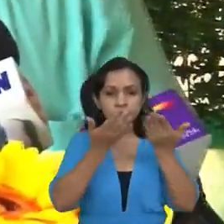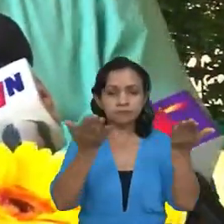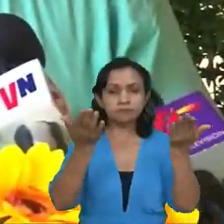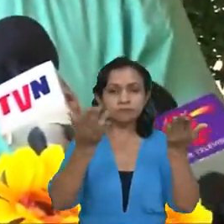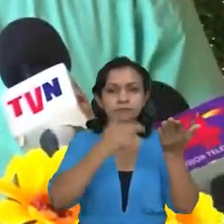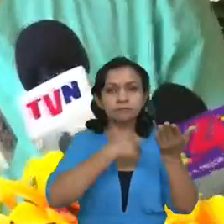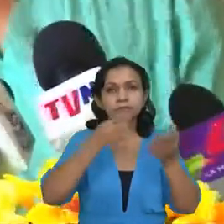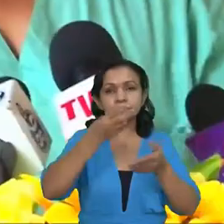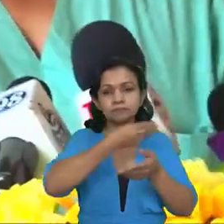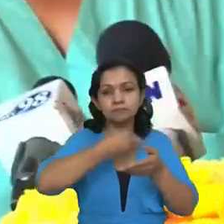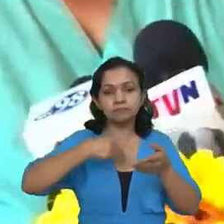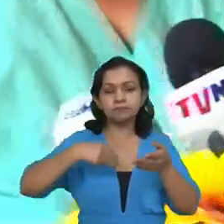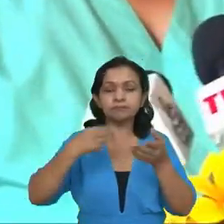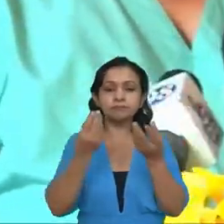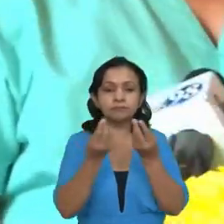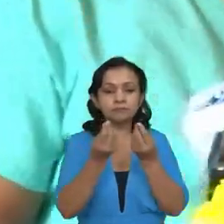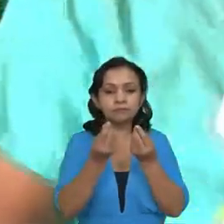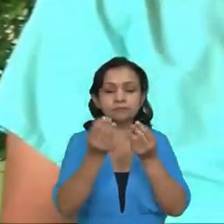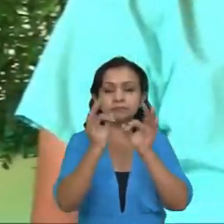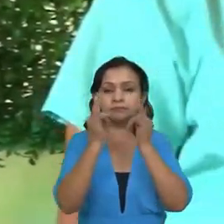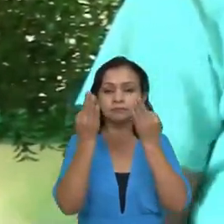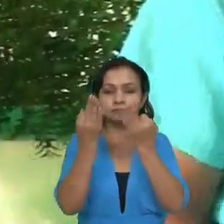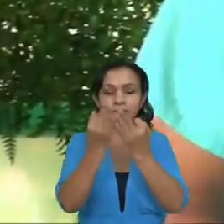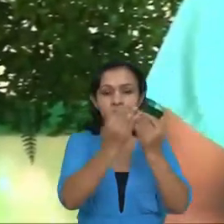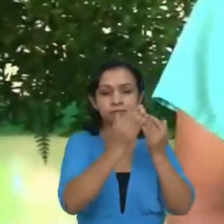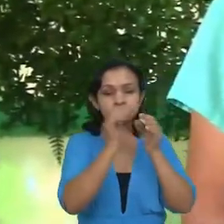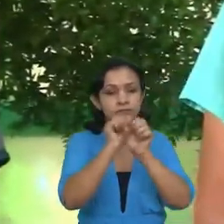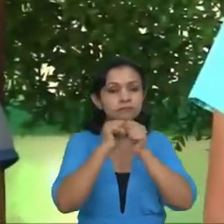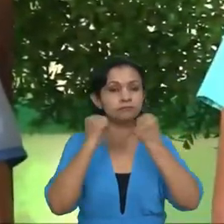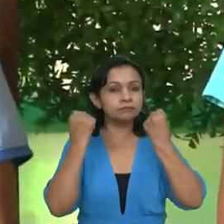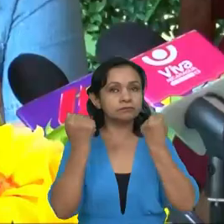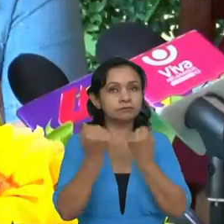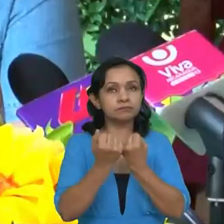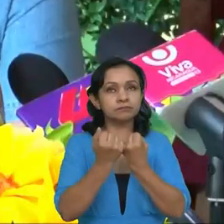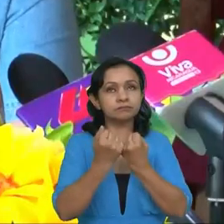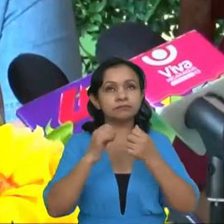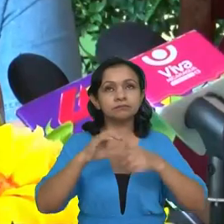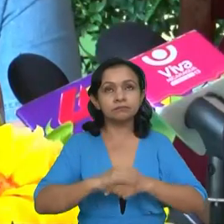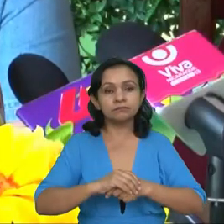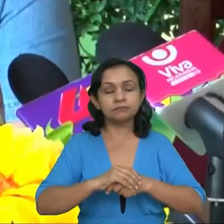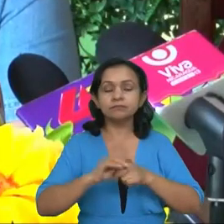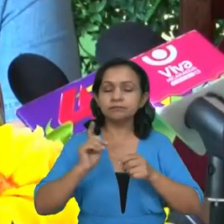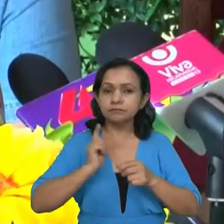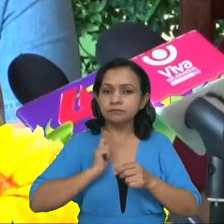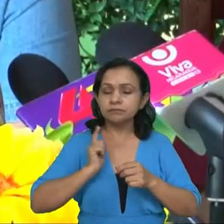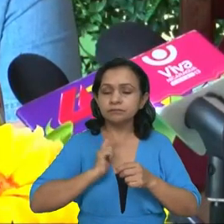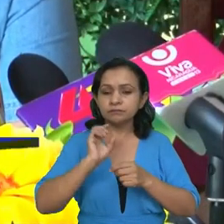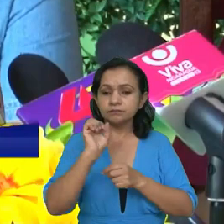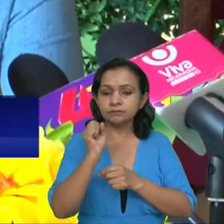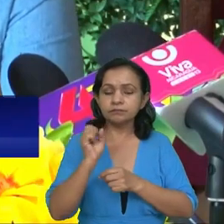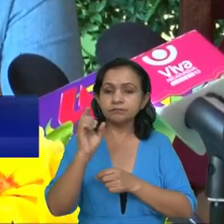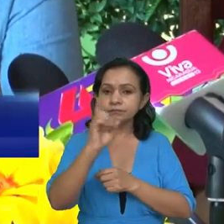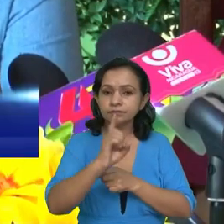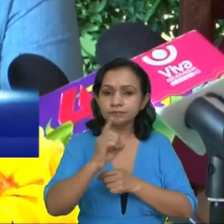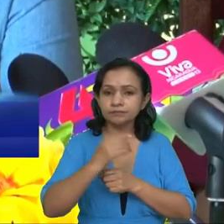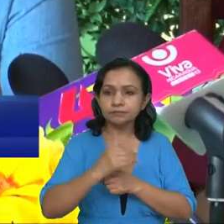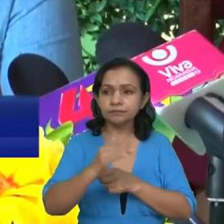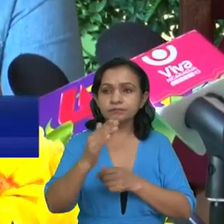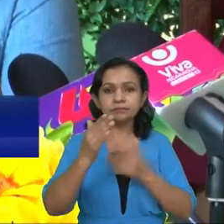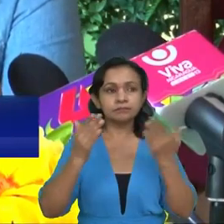organiza el ministerio de la economía familiar comunitaria asociativa vamos a tener este fin de semana por